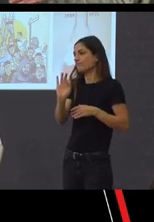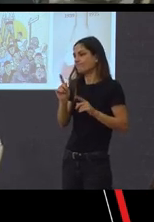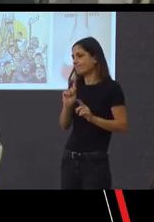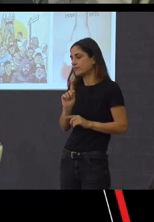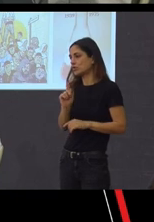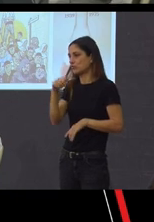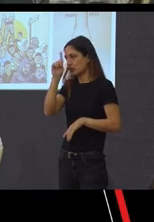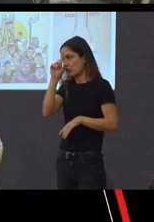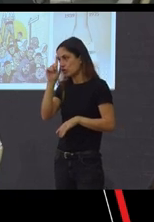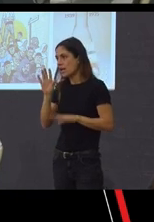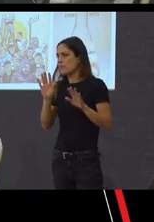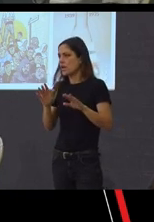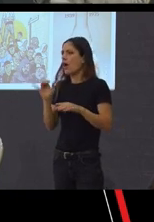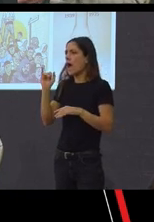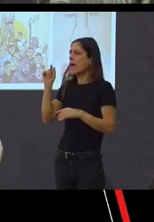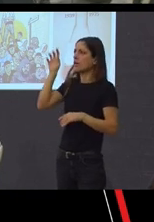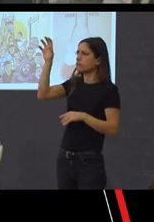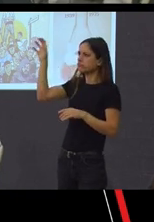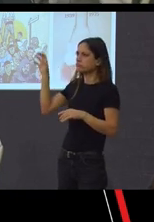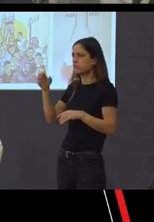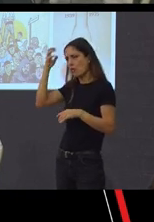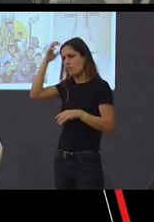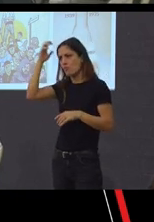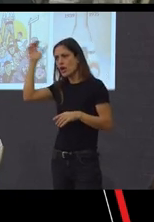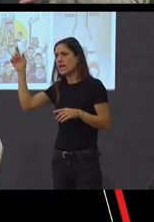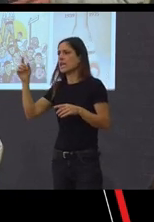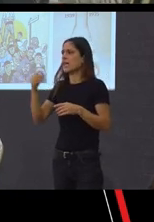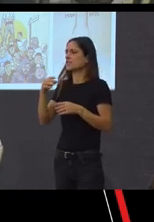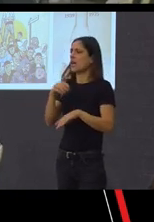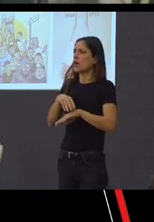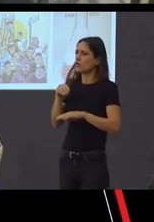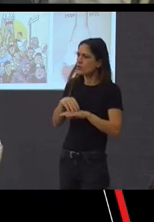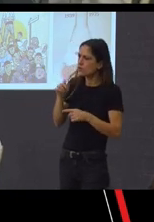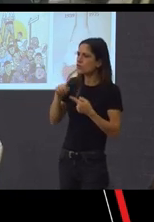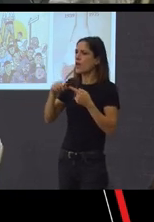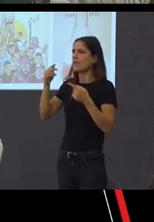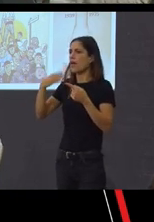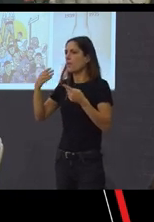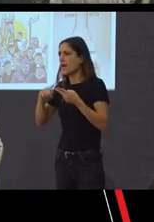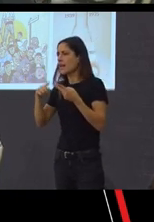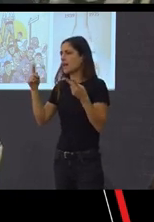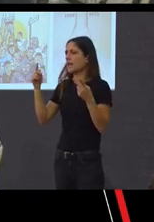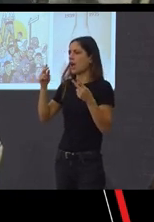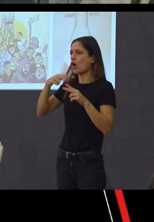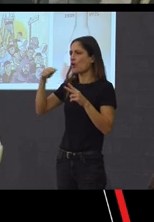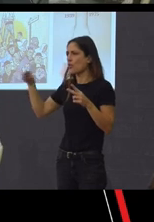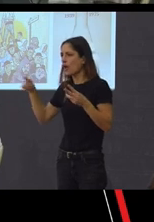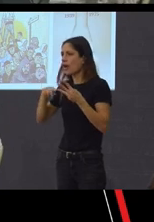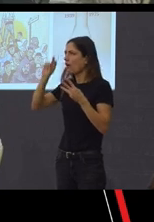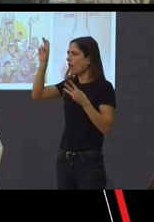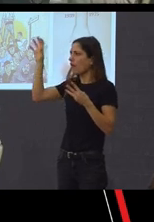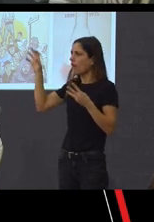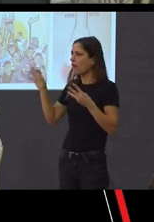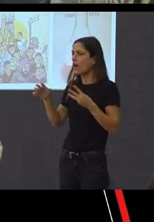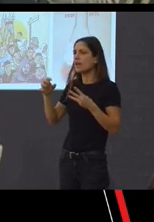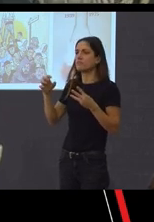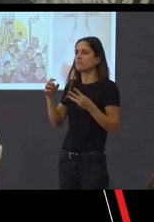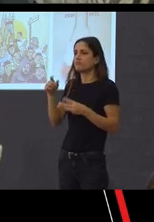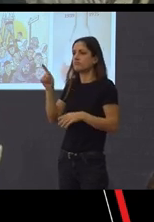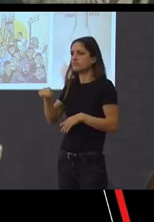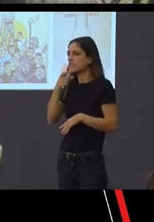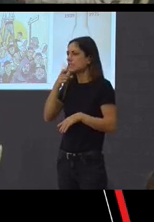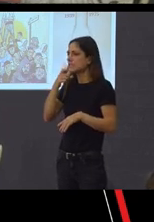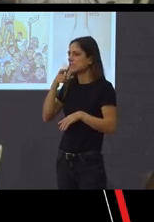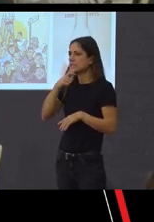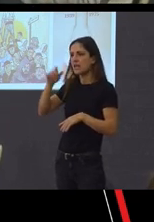Países Baixos, aínda está aí a monarquía de Bélxica, aínda está aí a monarquía de Suecia, aínda está aí a monarquía de Noruega, aínda está aí a monarquía do Reino Unido.